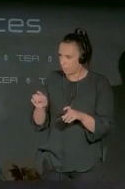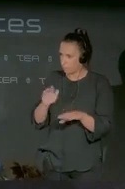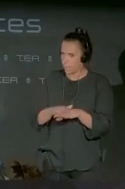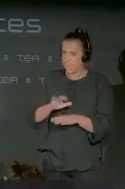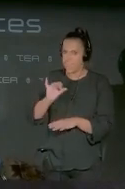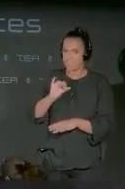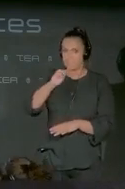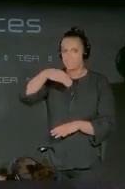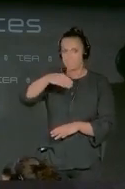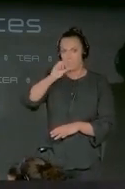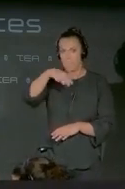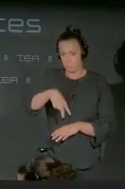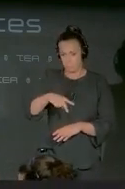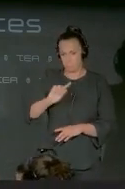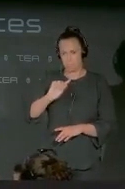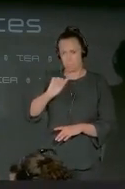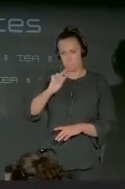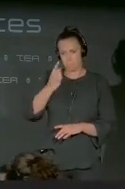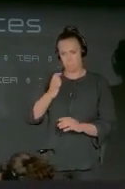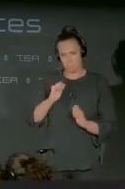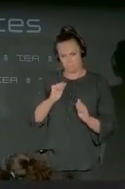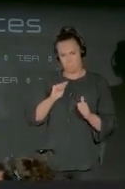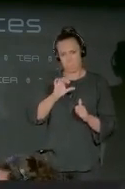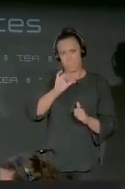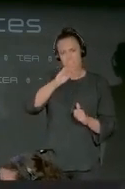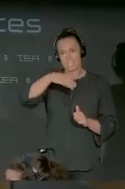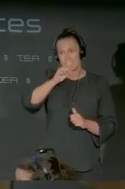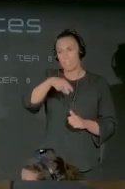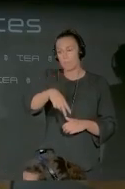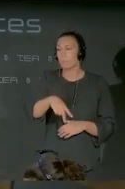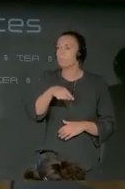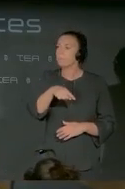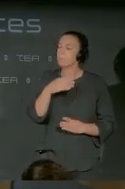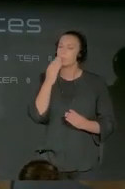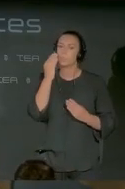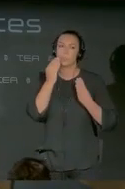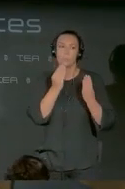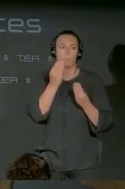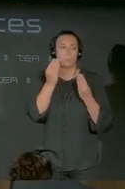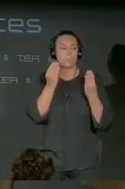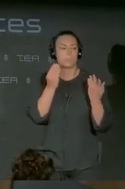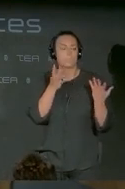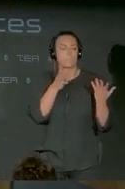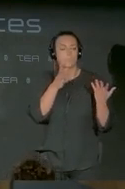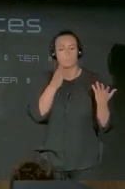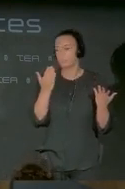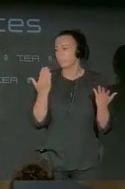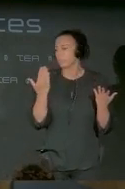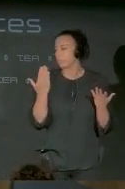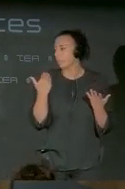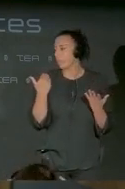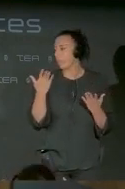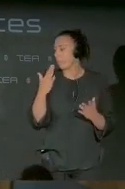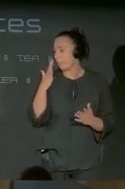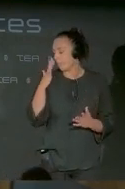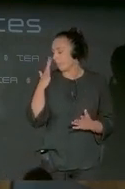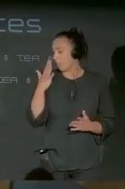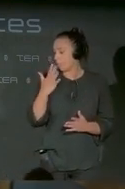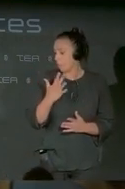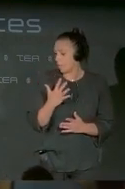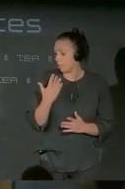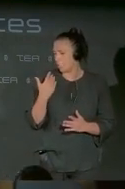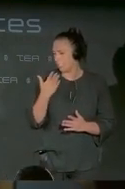Simon. Vamos a empezar con Simon. ¿Qué crees que ha cambiado en los últimos 5 años, diría la